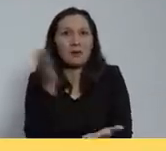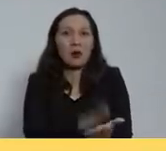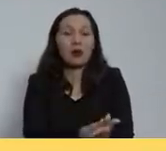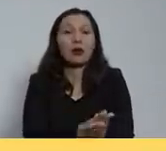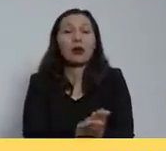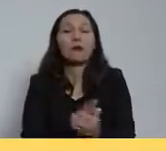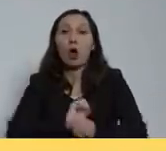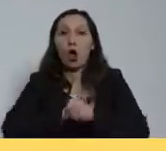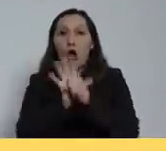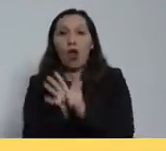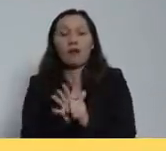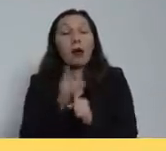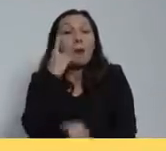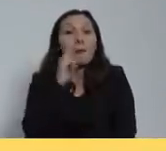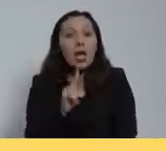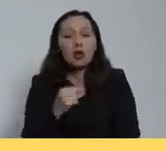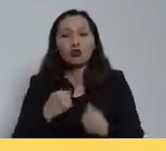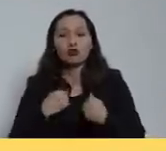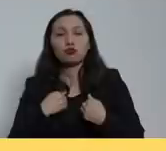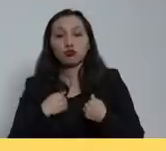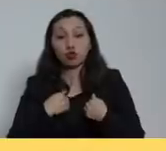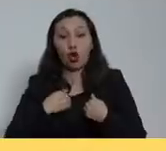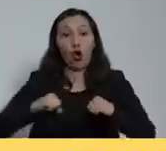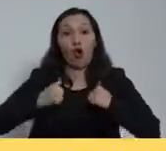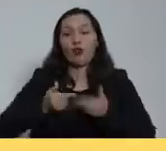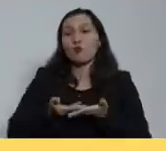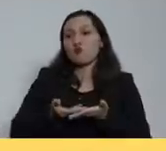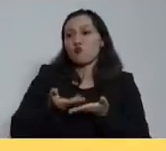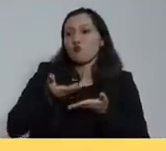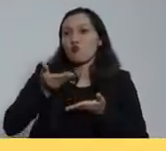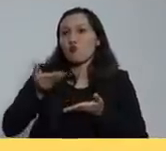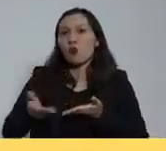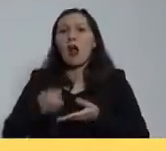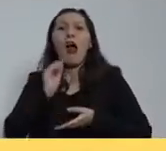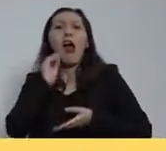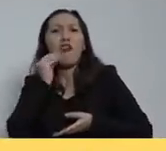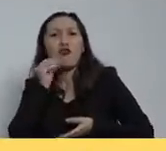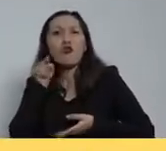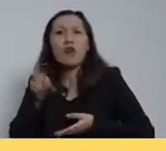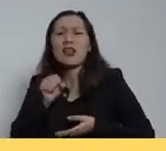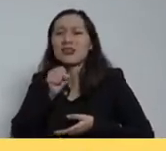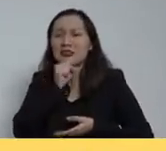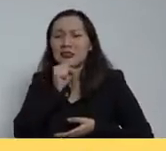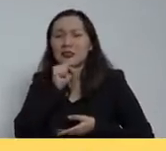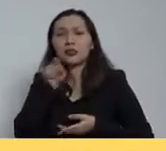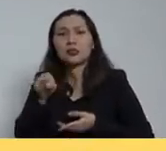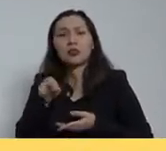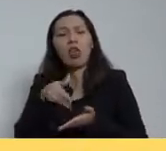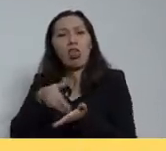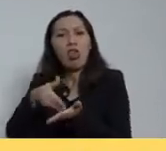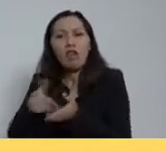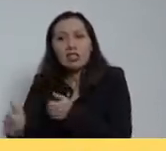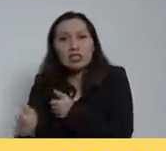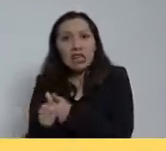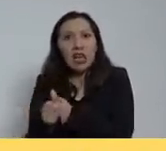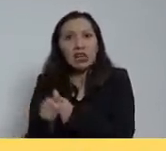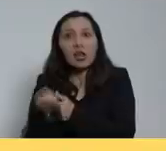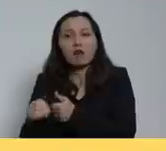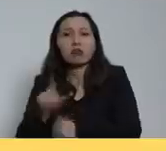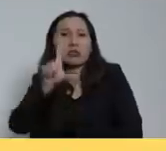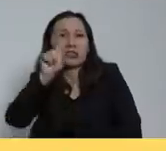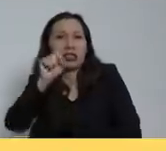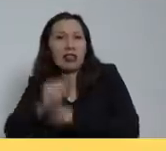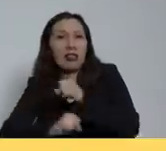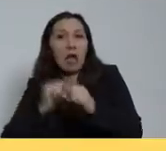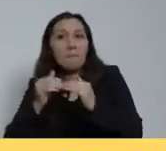adquiere el coronavirus. Pero si usted contagia a una persona, a su abuela, a su abuelo, alguien que está cerca suyo, que tiene